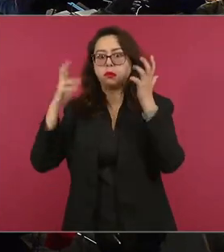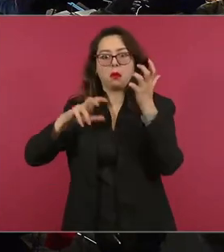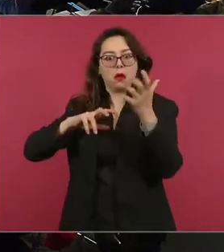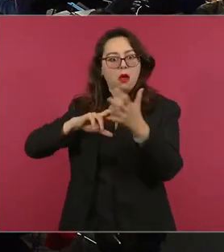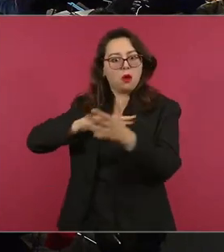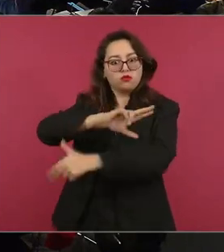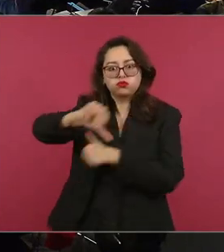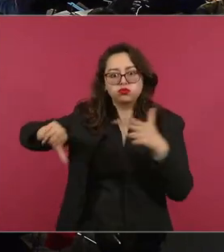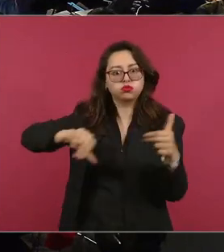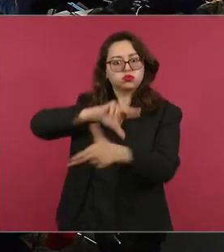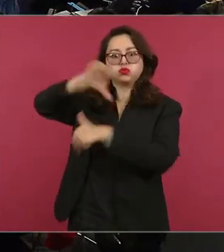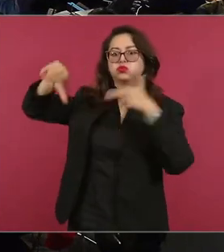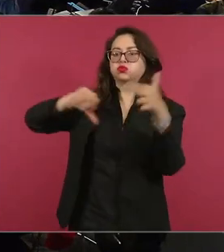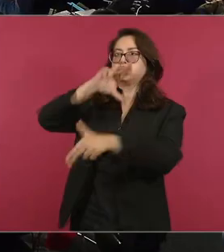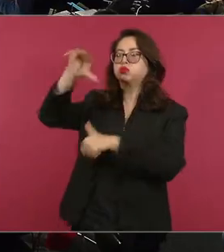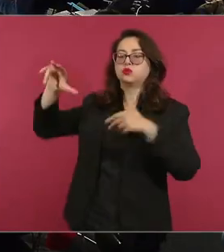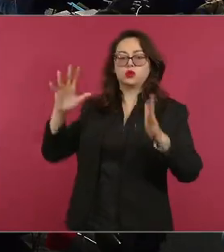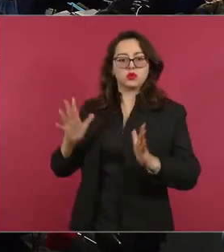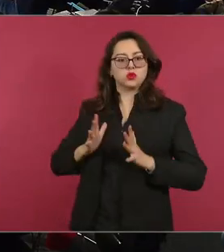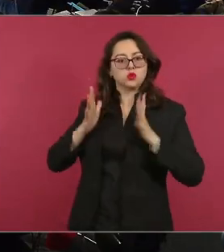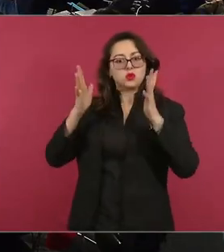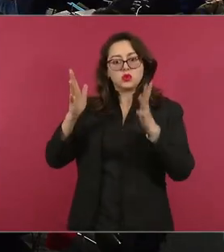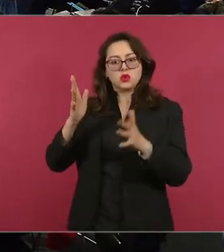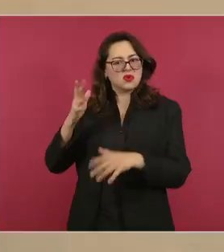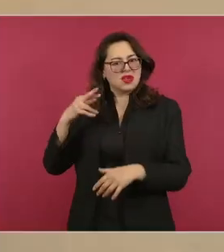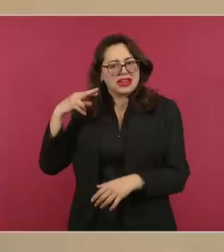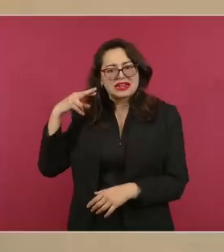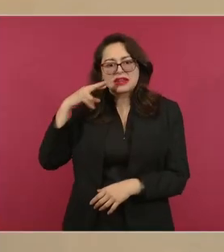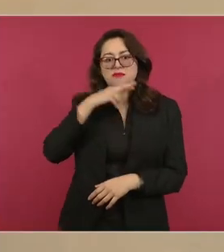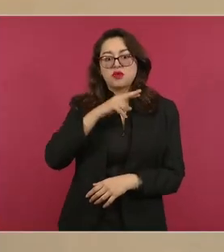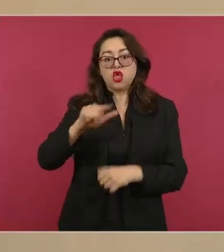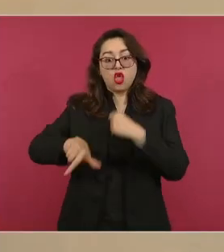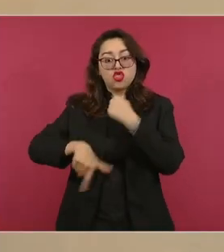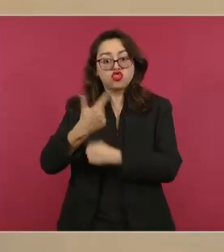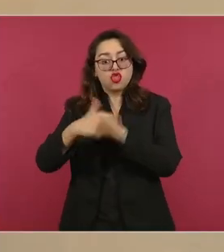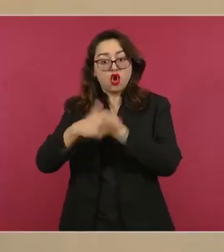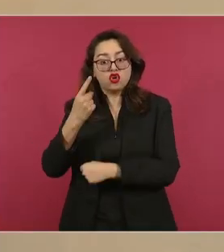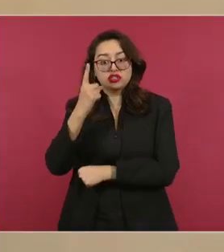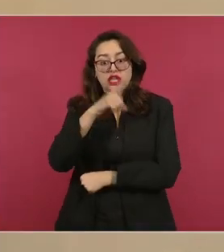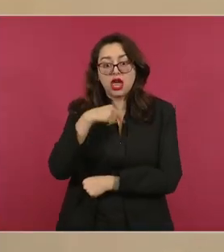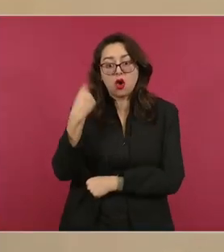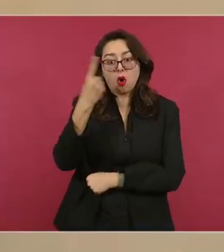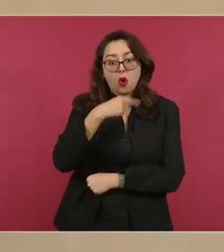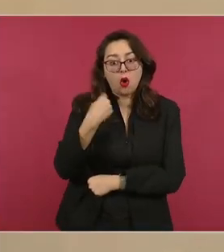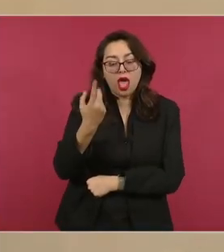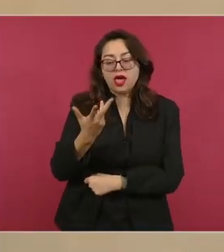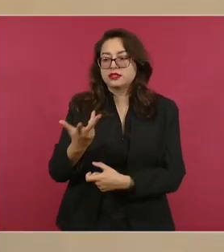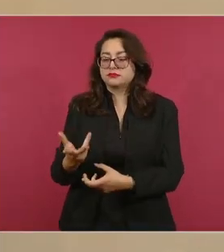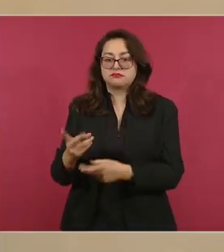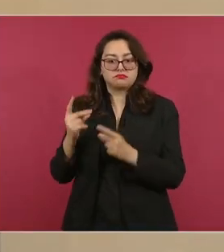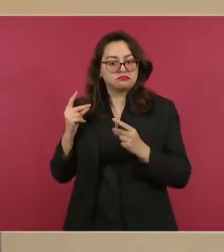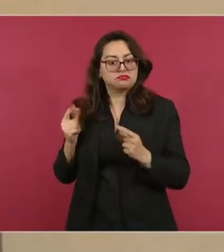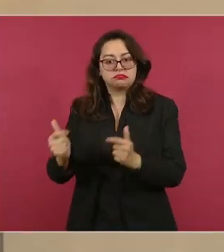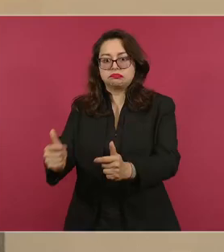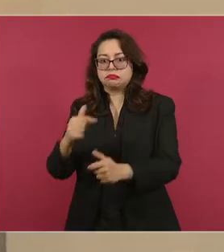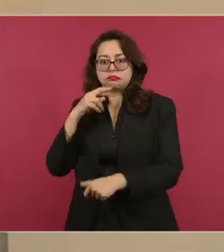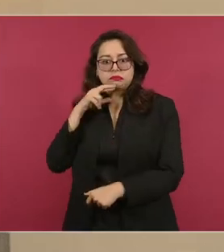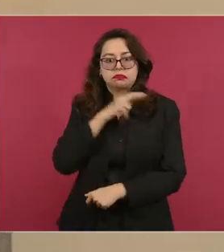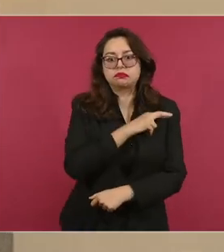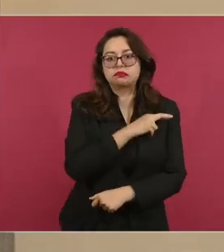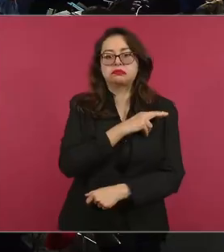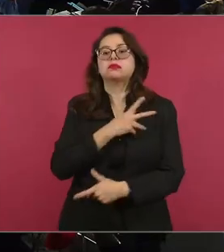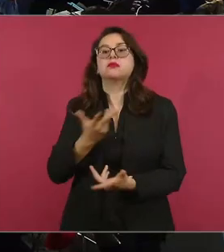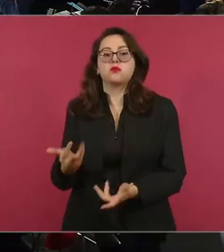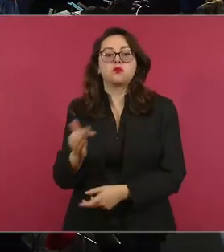horas se convirtió en un poderoso huracán con vientos sostenidos de hasta 257 kilómetros por hora. Estamos viendo en